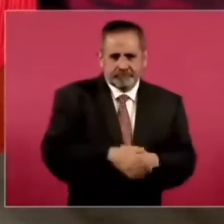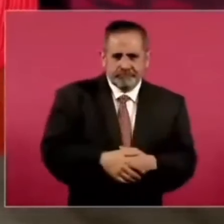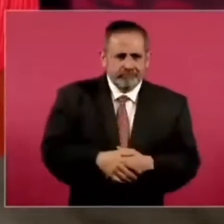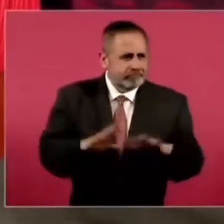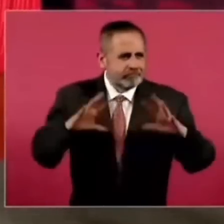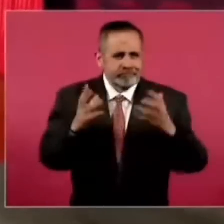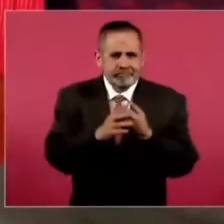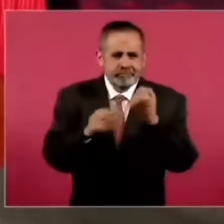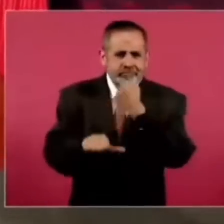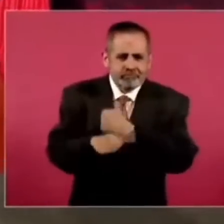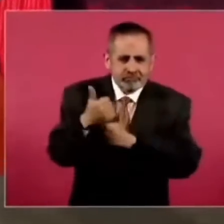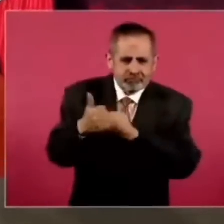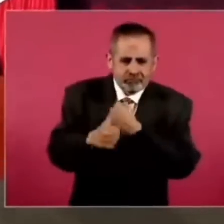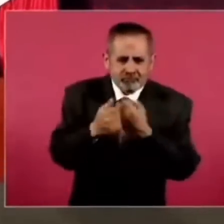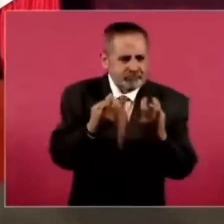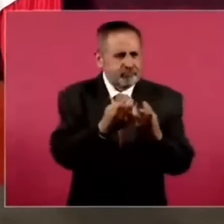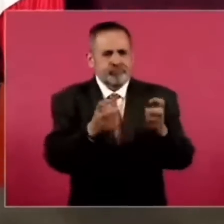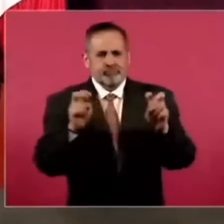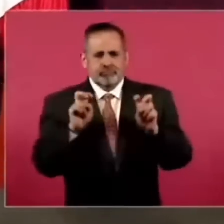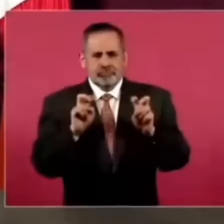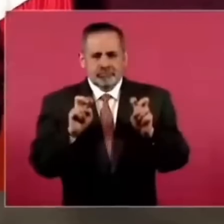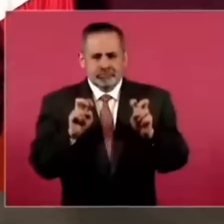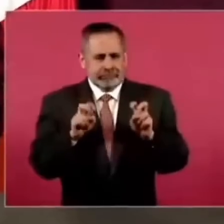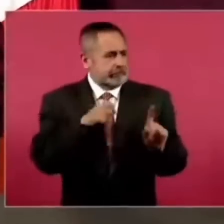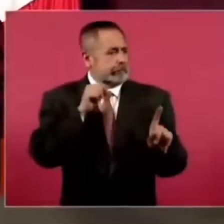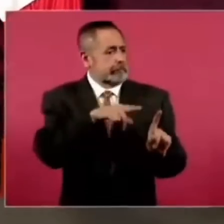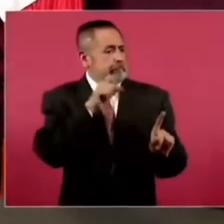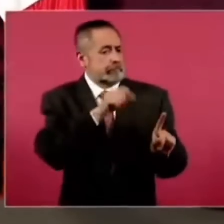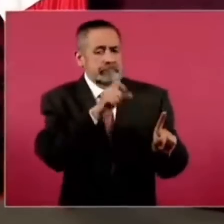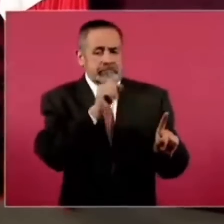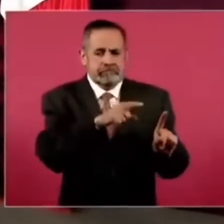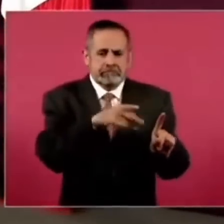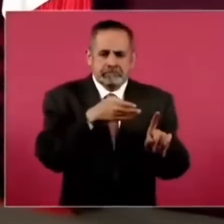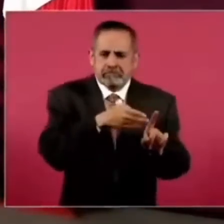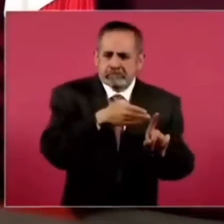11. ¿Por qué al mismo, no?